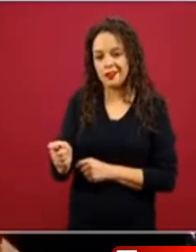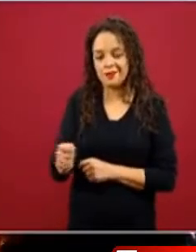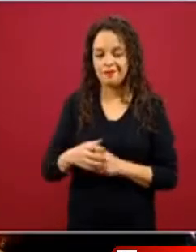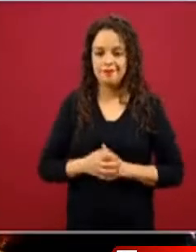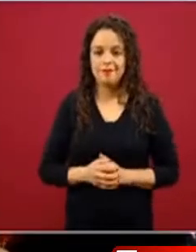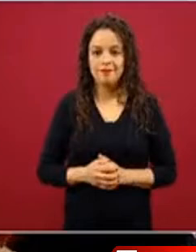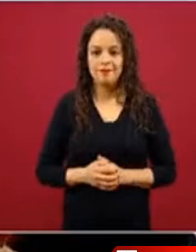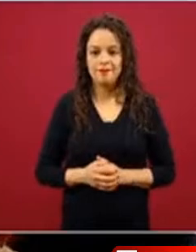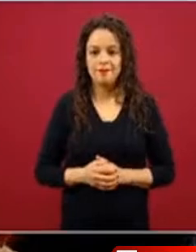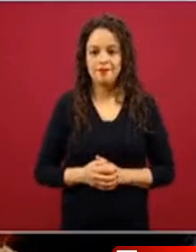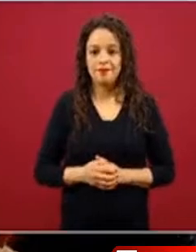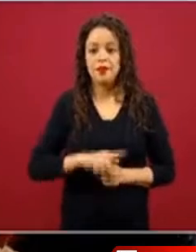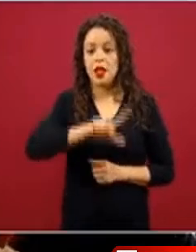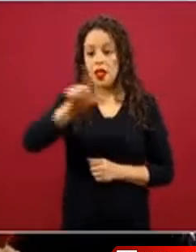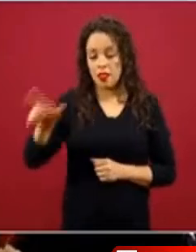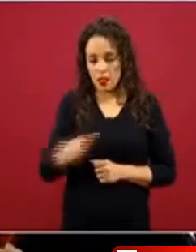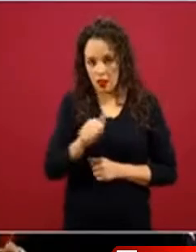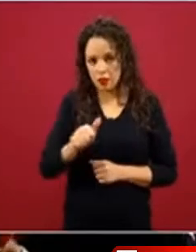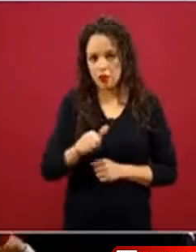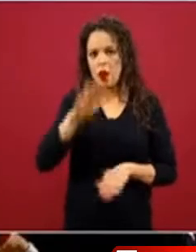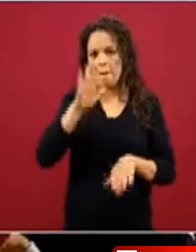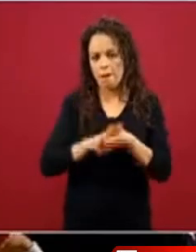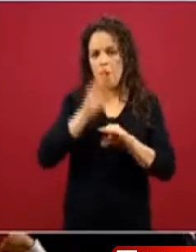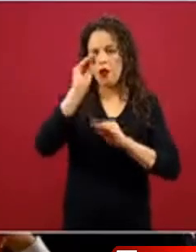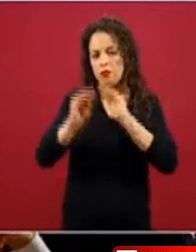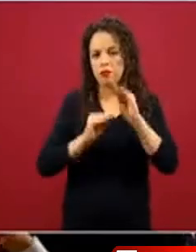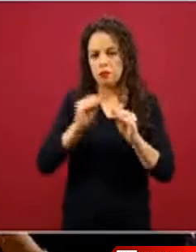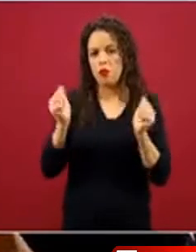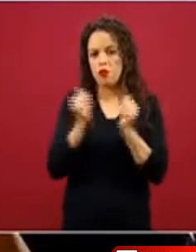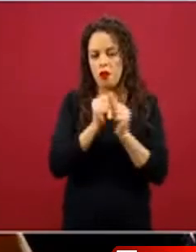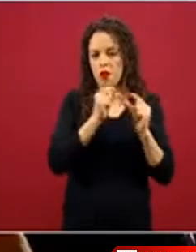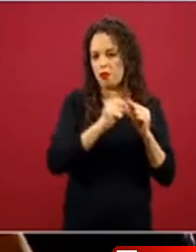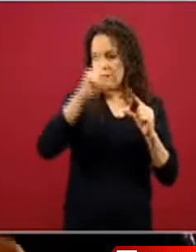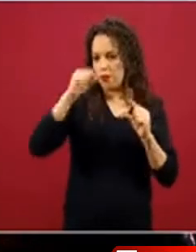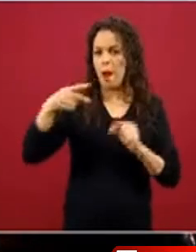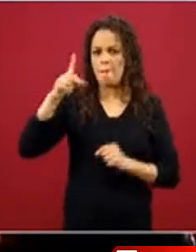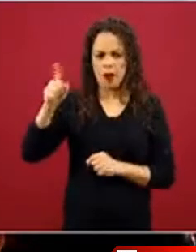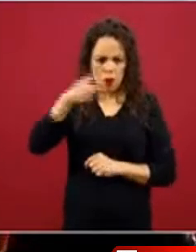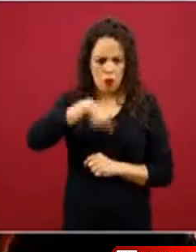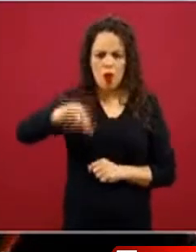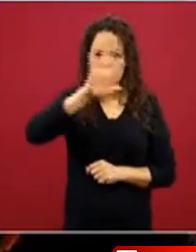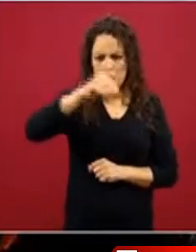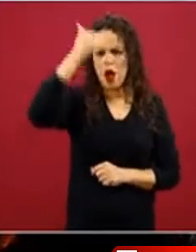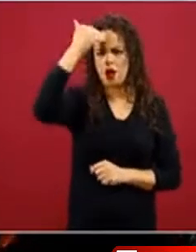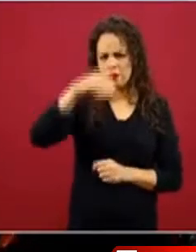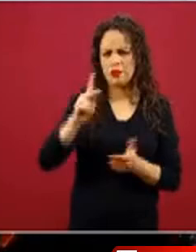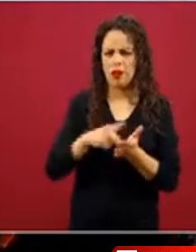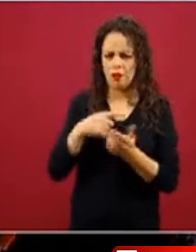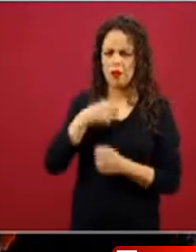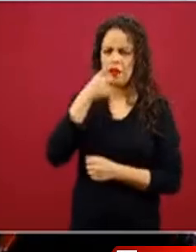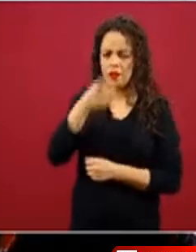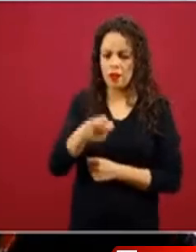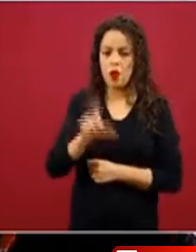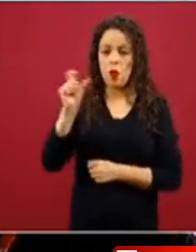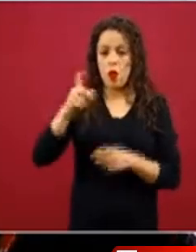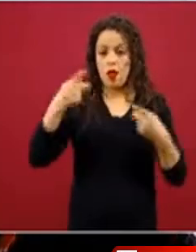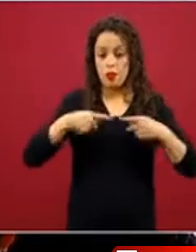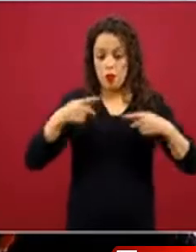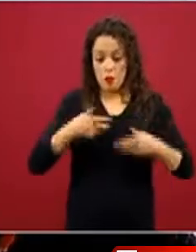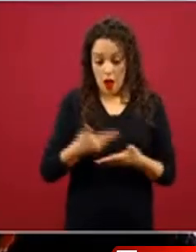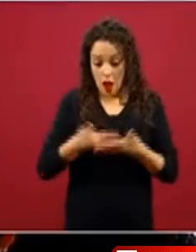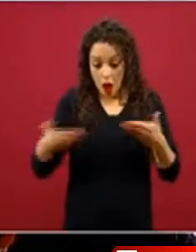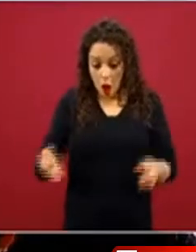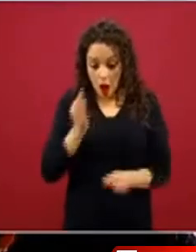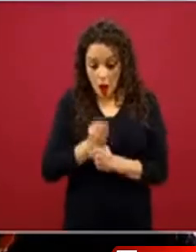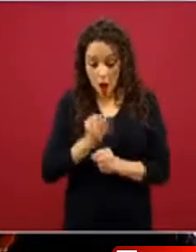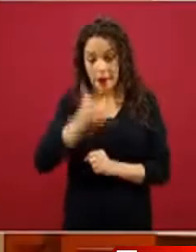en diapositivas posteriores, pero ya lo conocemos, es que también la mayor parte de las personas, de las que hasta el momento conocemos